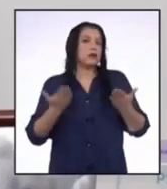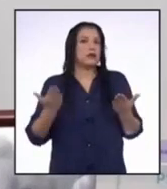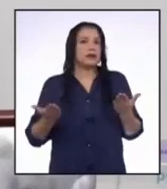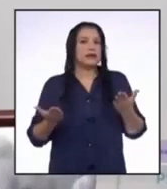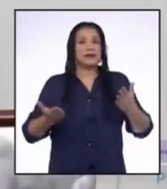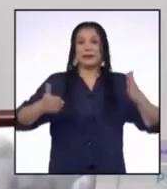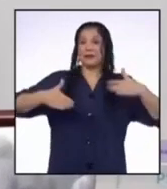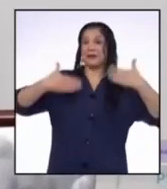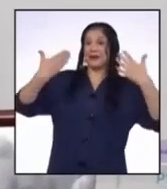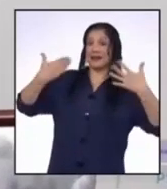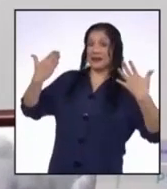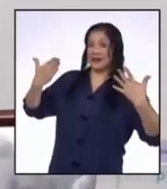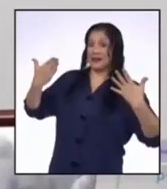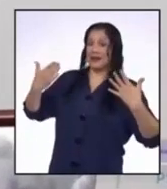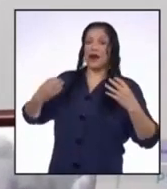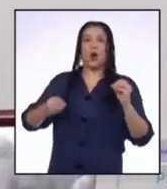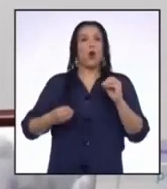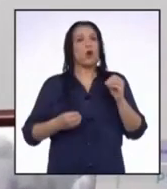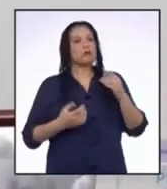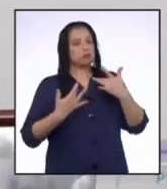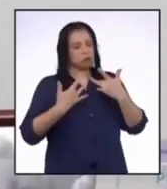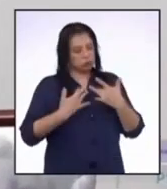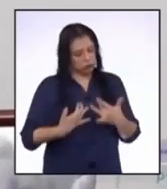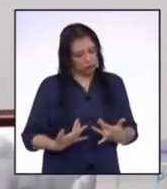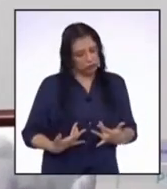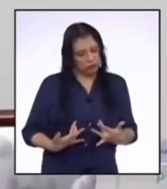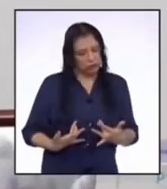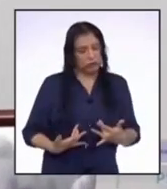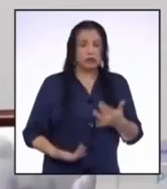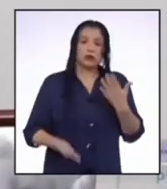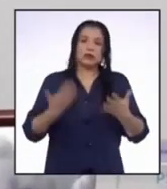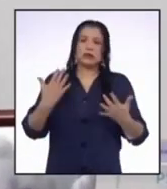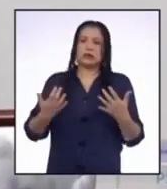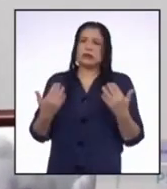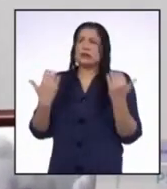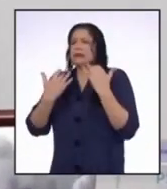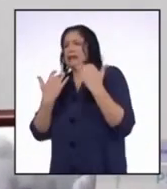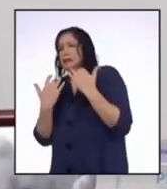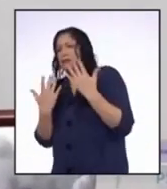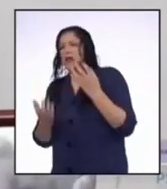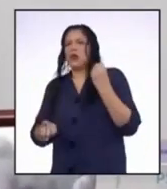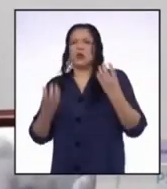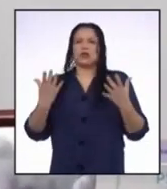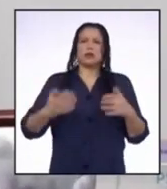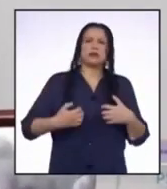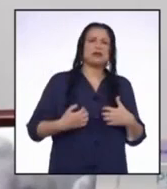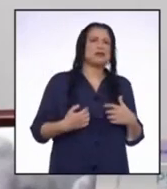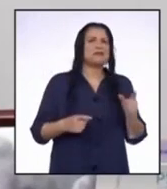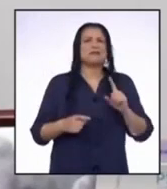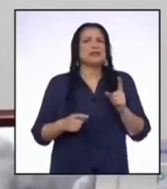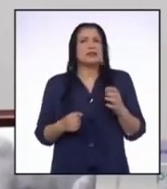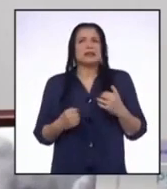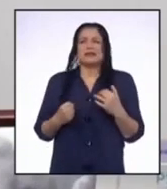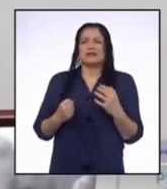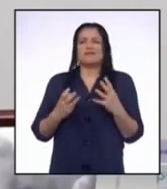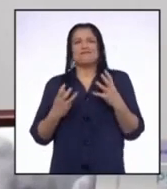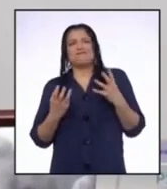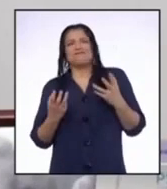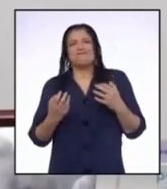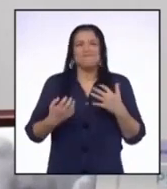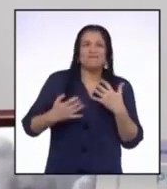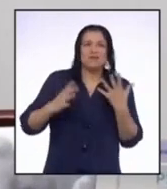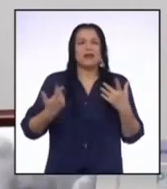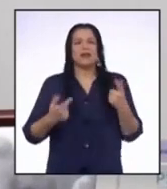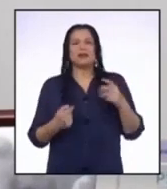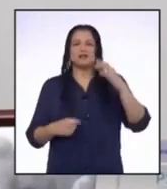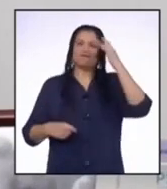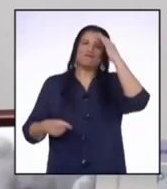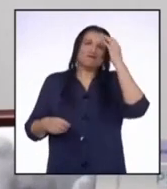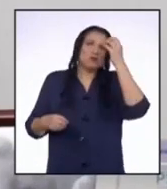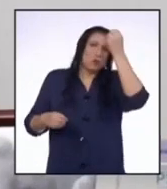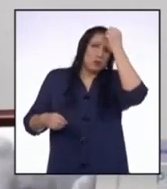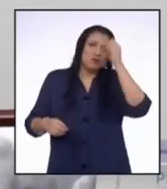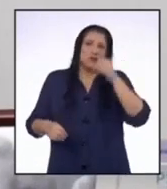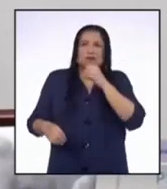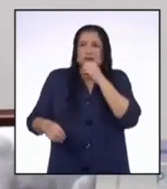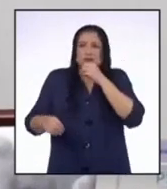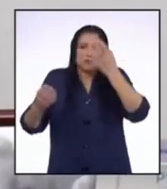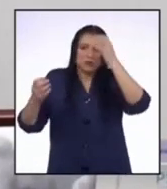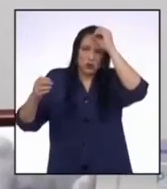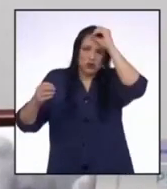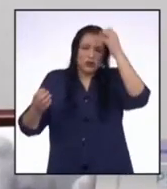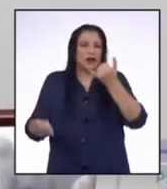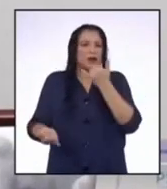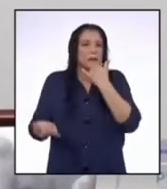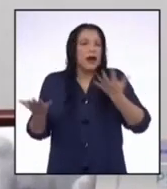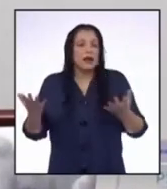ser alegría, puede ser tristeza, puede ser miedo, puede ser inseguridad, incertidumbre, entre muchas